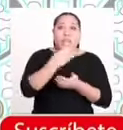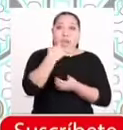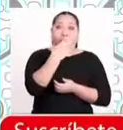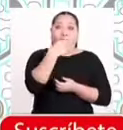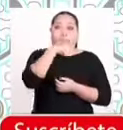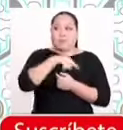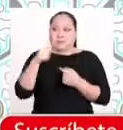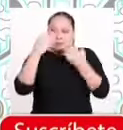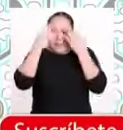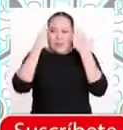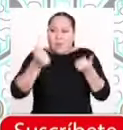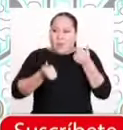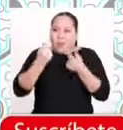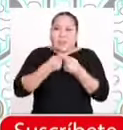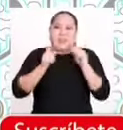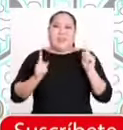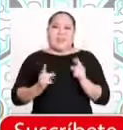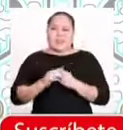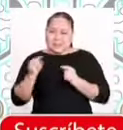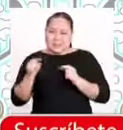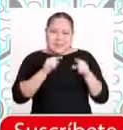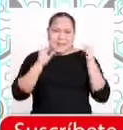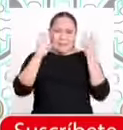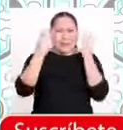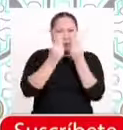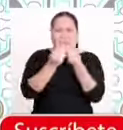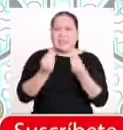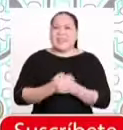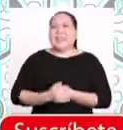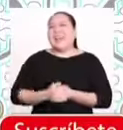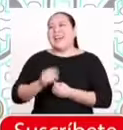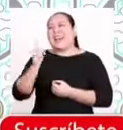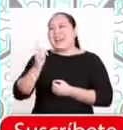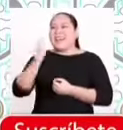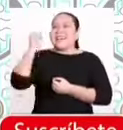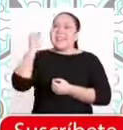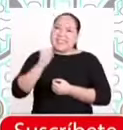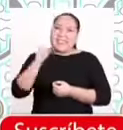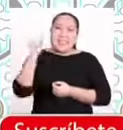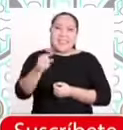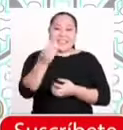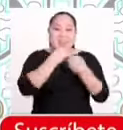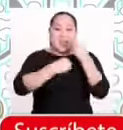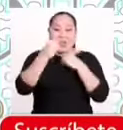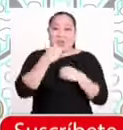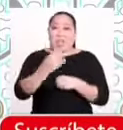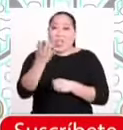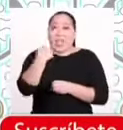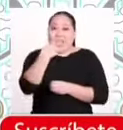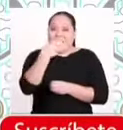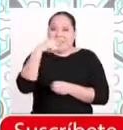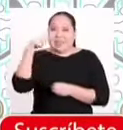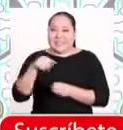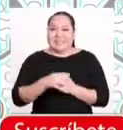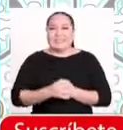el uno del otro. Además, se parecen mucho. Esa comida habrá quedado picante.